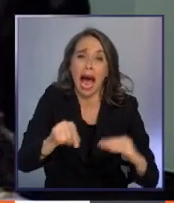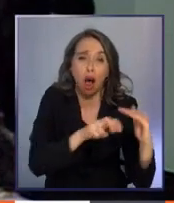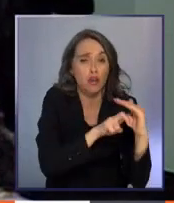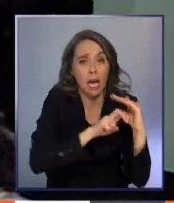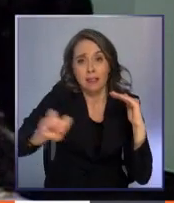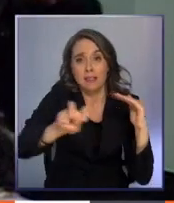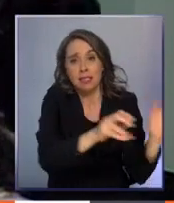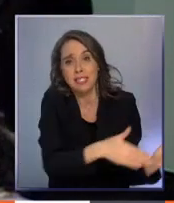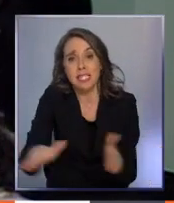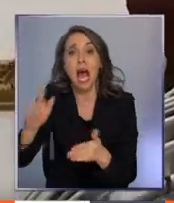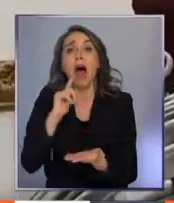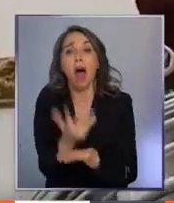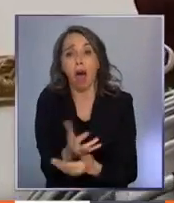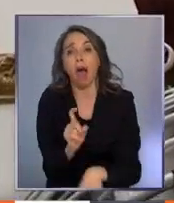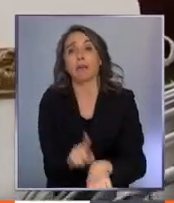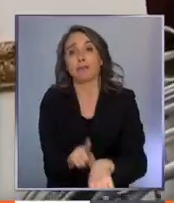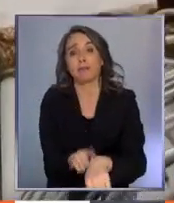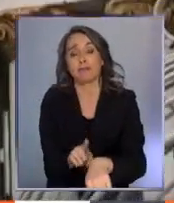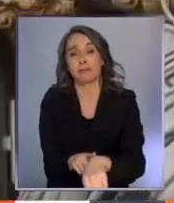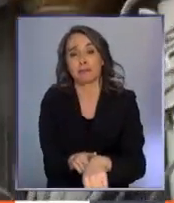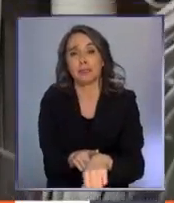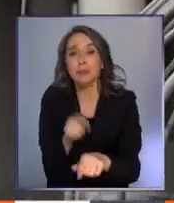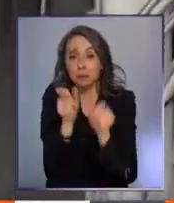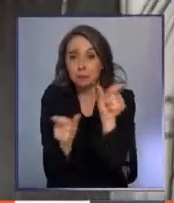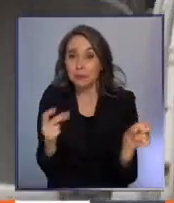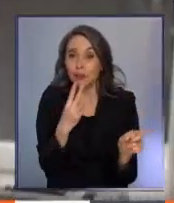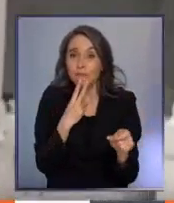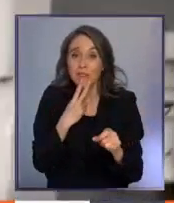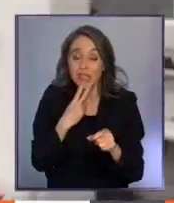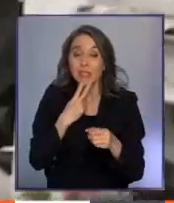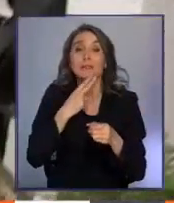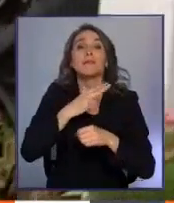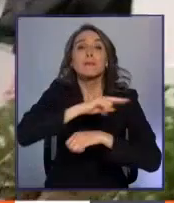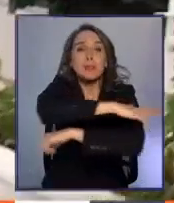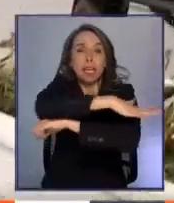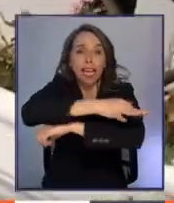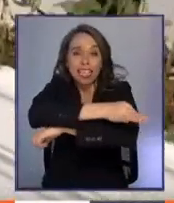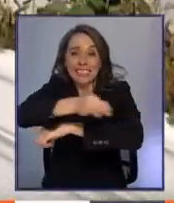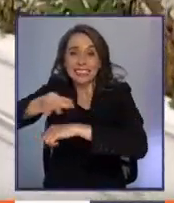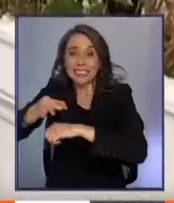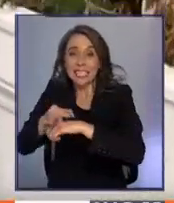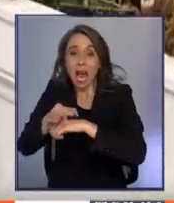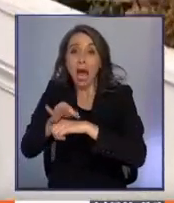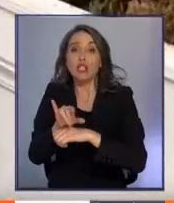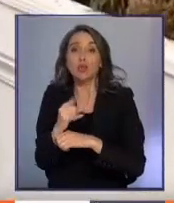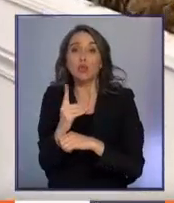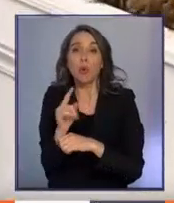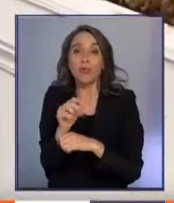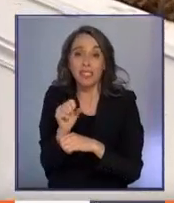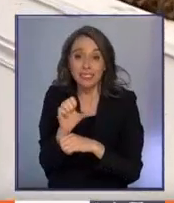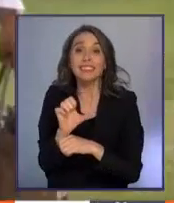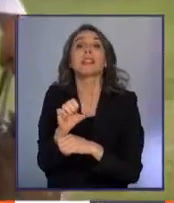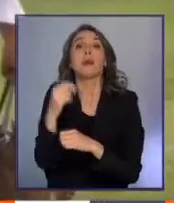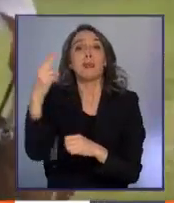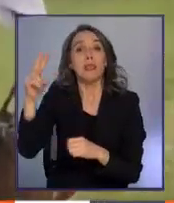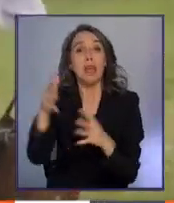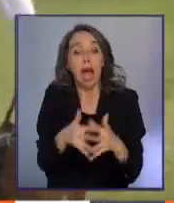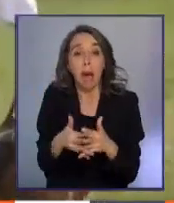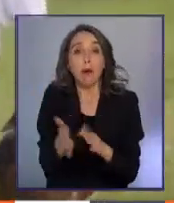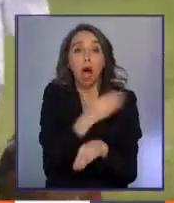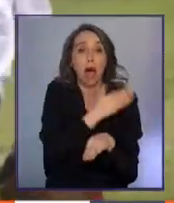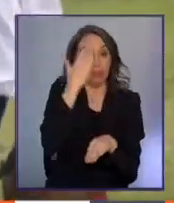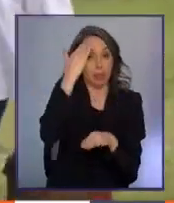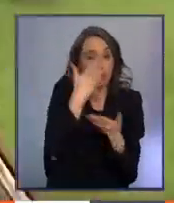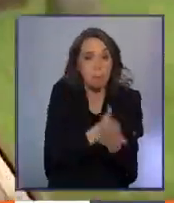mientras tenga tiempo. Los habitantes de la costa sudeste de Estados Unidos llevan días preparándose para la tormenta. Mientras